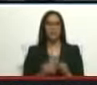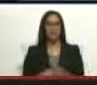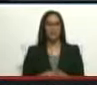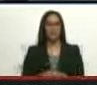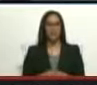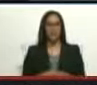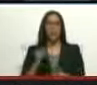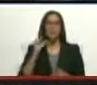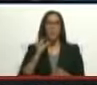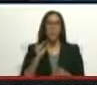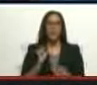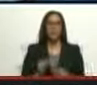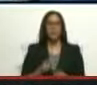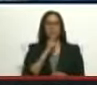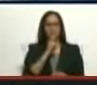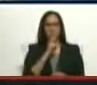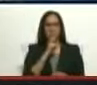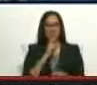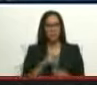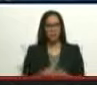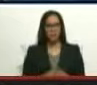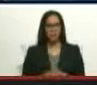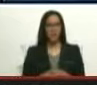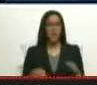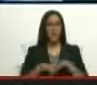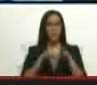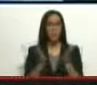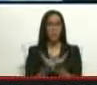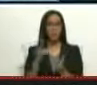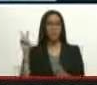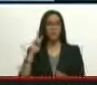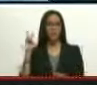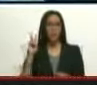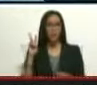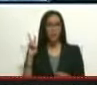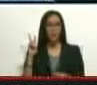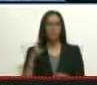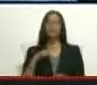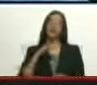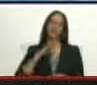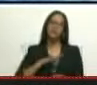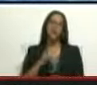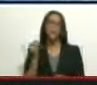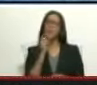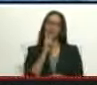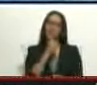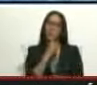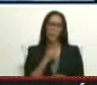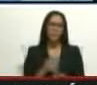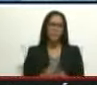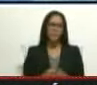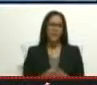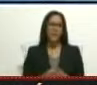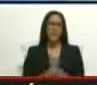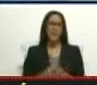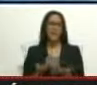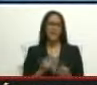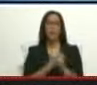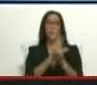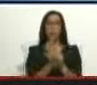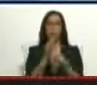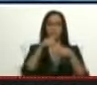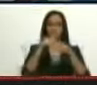en su momento estelar, en el mundo y en Venezuela. Estábamos en, ¿cómo es que ya la llamamos? En cuarentena,